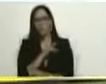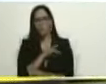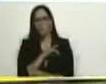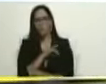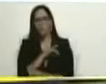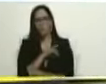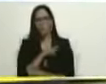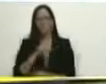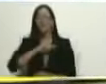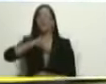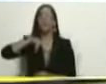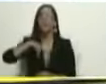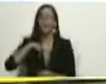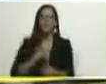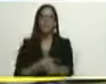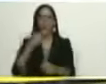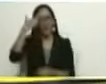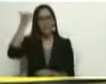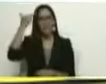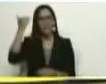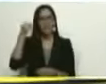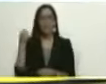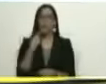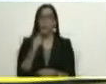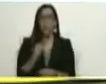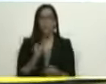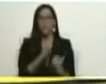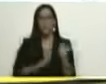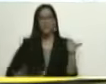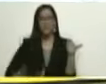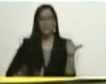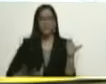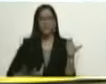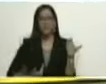Haití. Como dijo el presidente Petro,